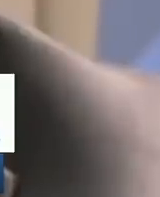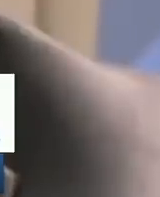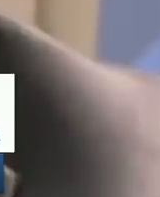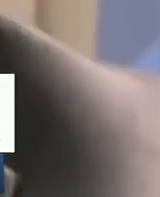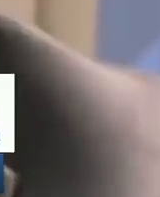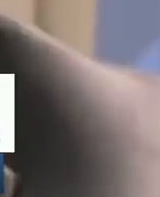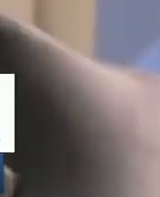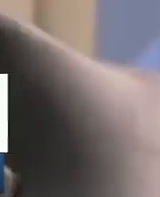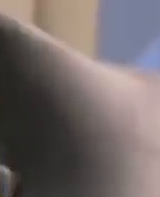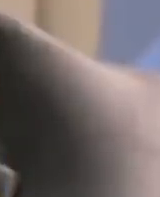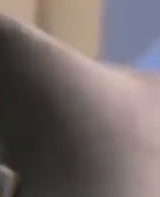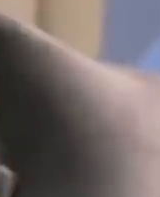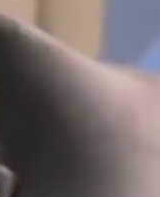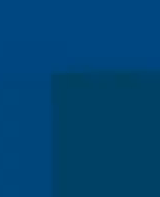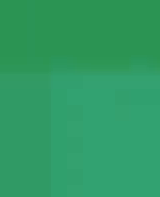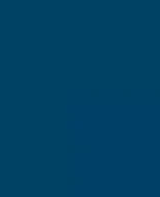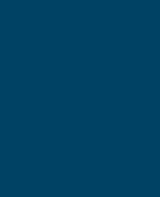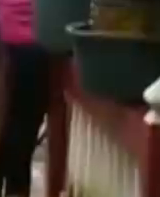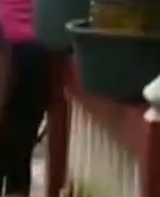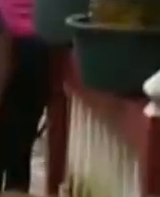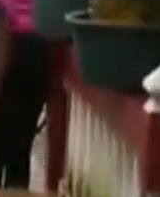para desestabilizar su régimen.